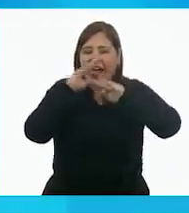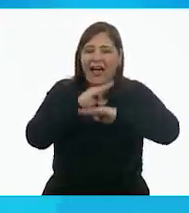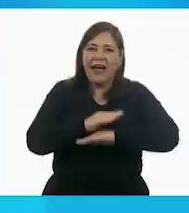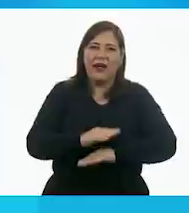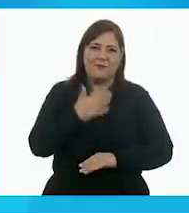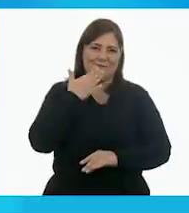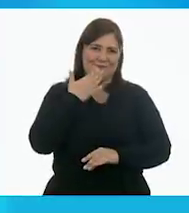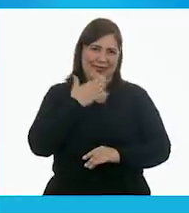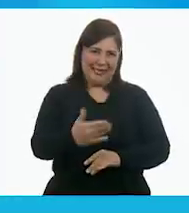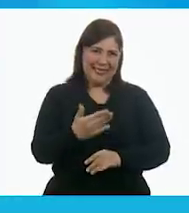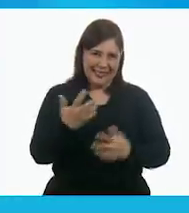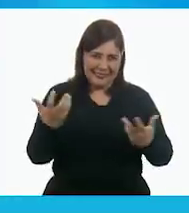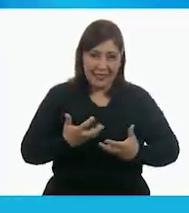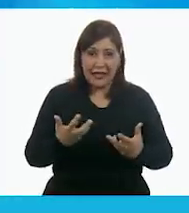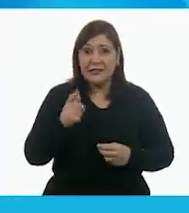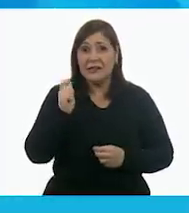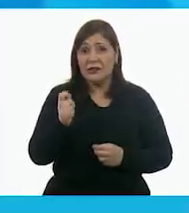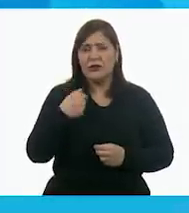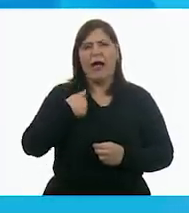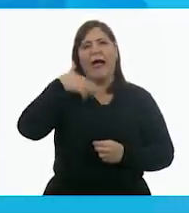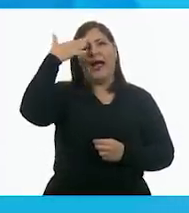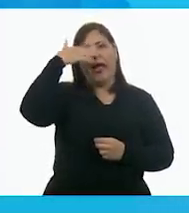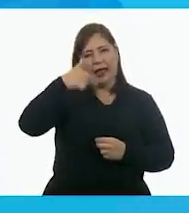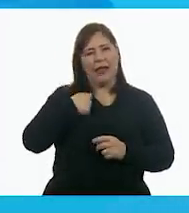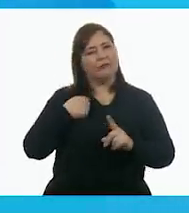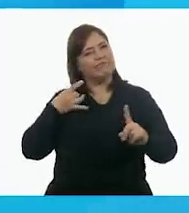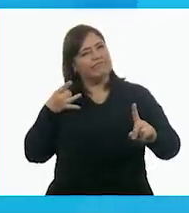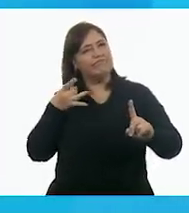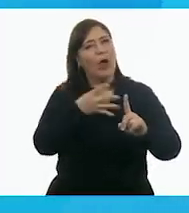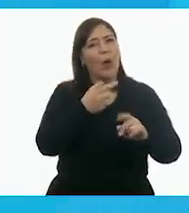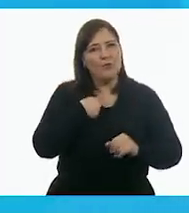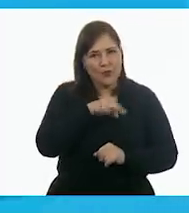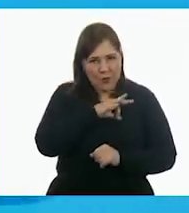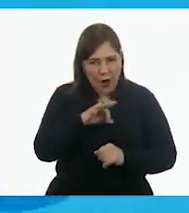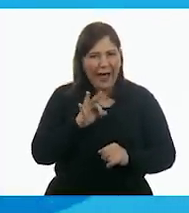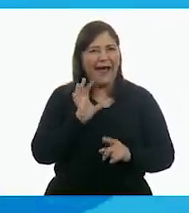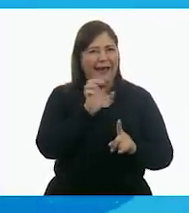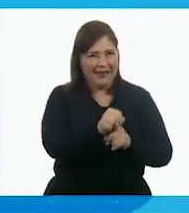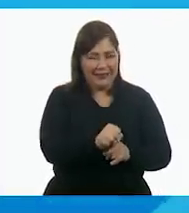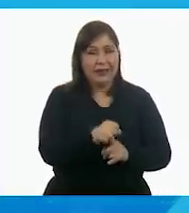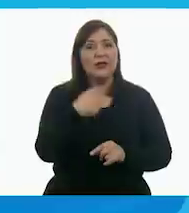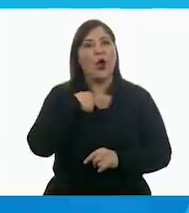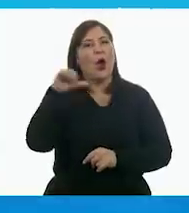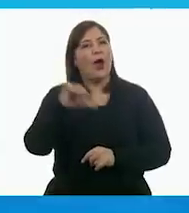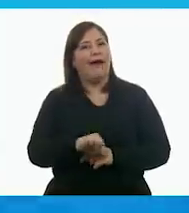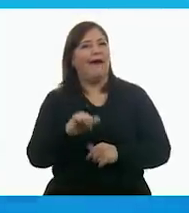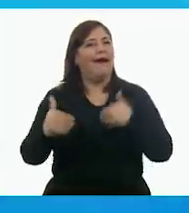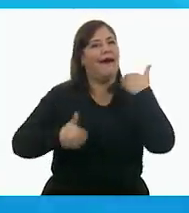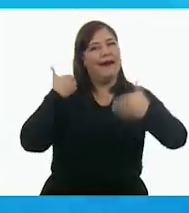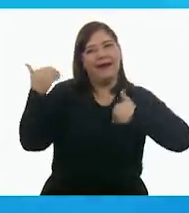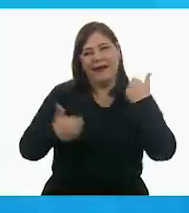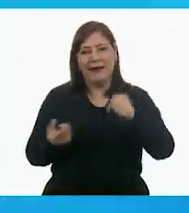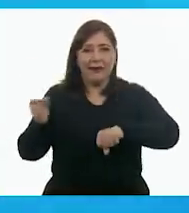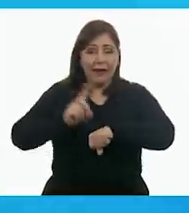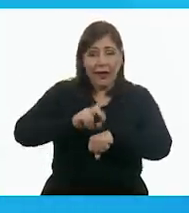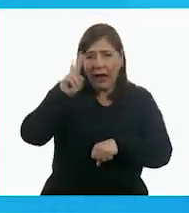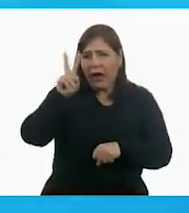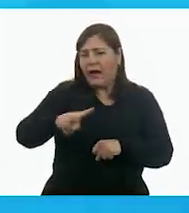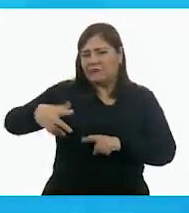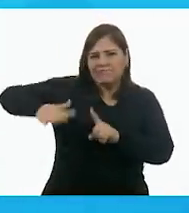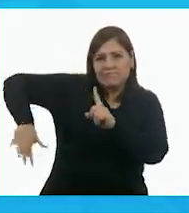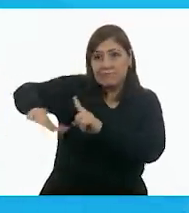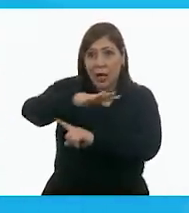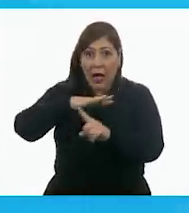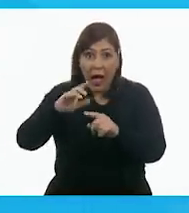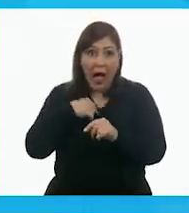saldrá perfectamente. Yo sabía que el triunfo llegaría, hoy es un día lleno de alegría. A nadie